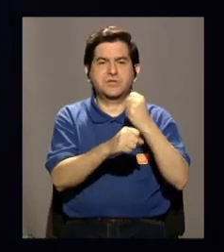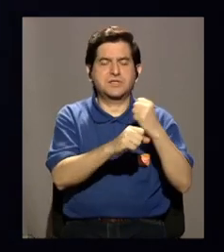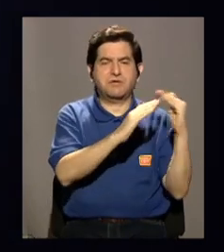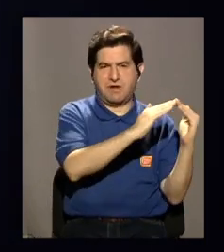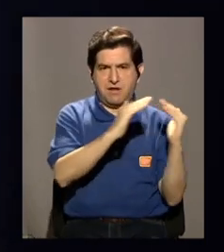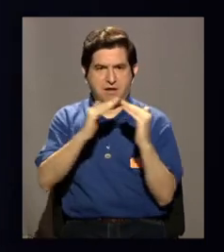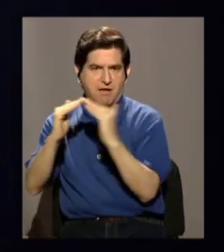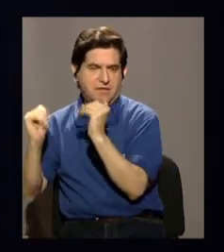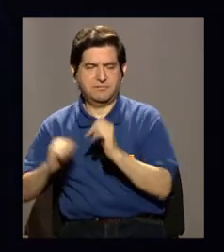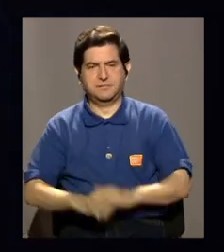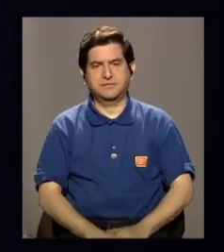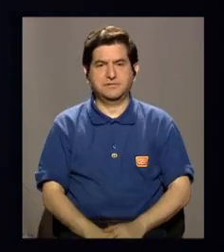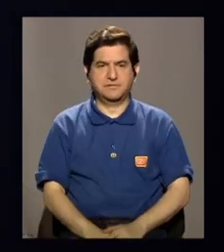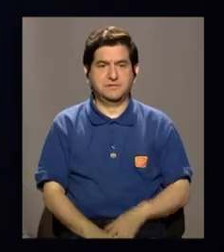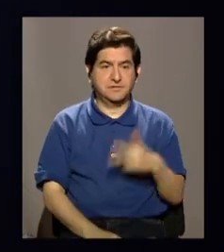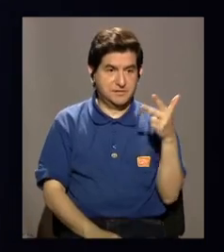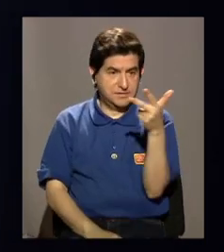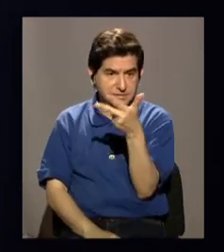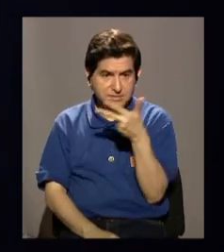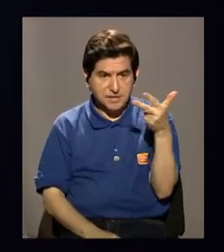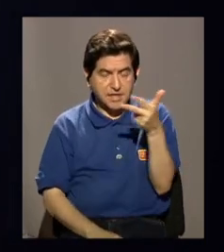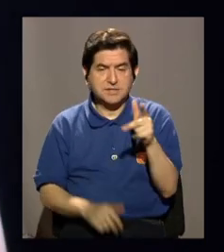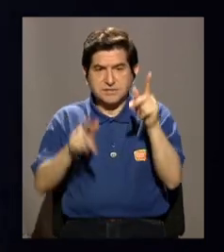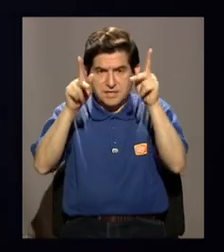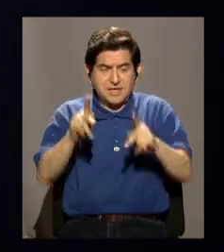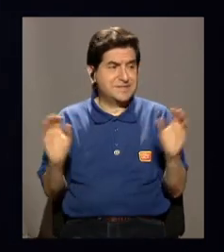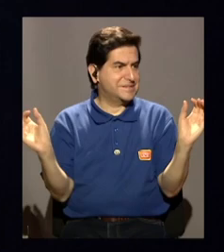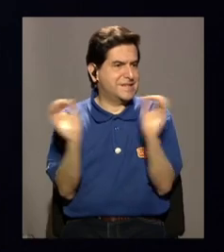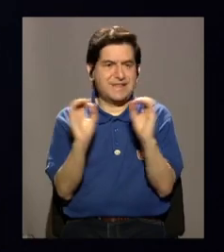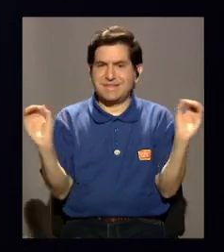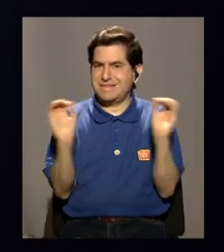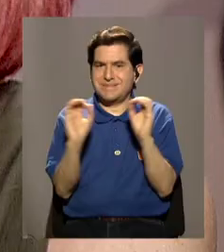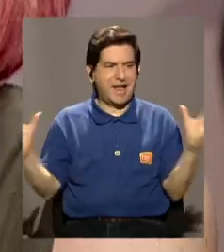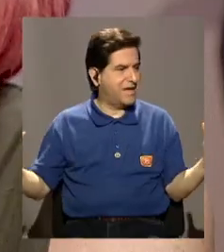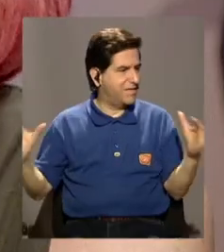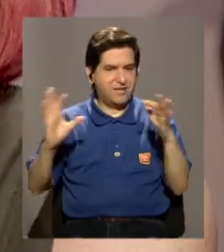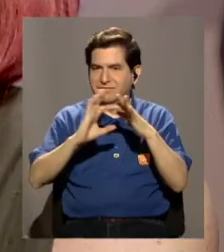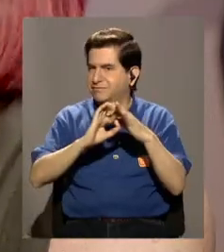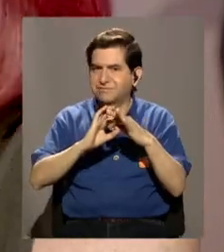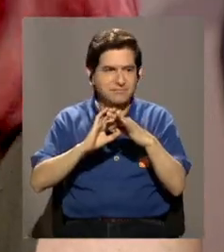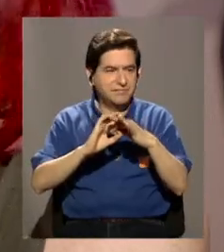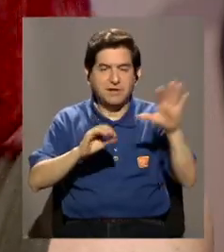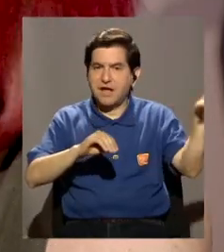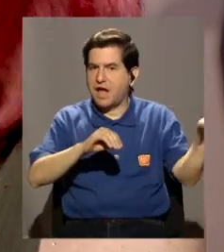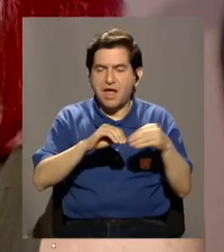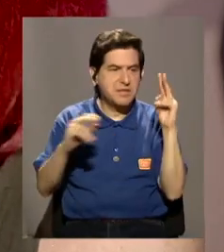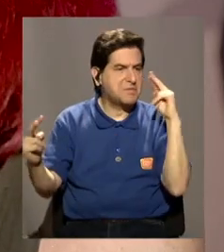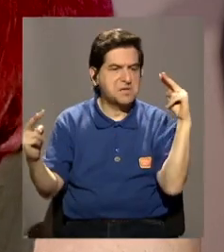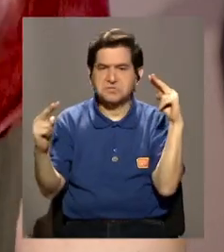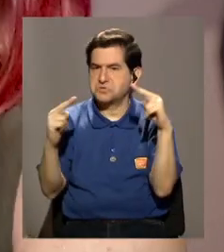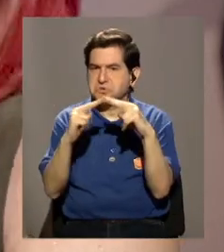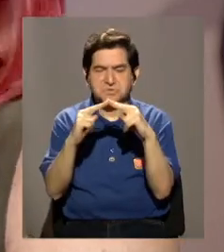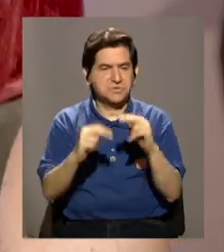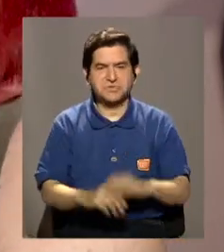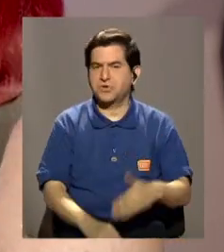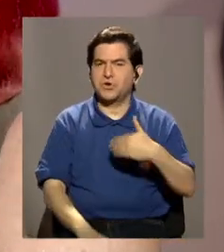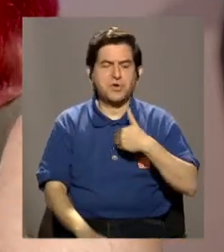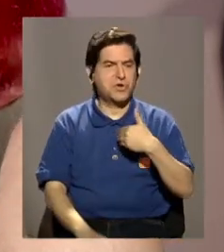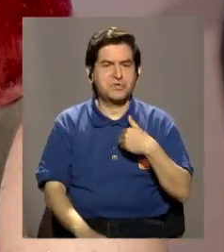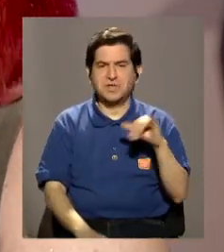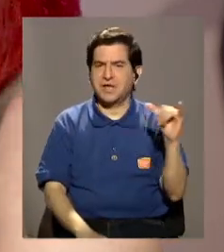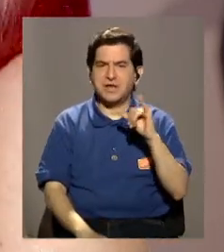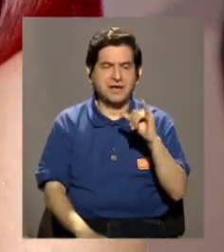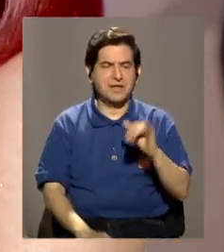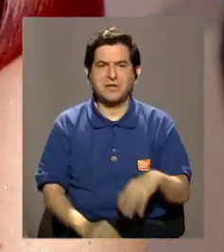entonces esas tres sus tres personajes que no tienen absolutamente nada que ver que además no se conocen entre sí que no tienen nada en